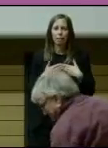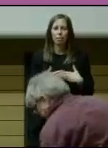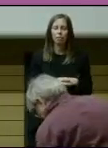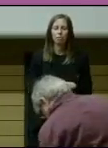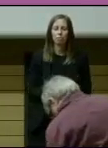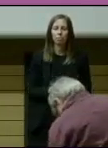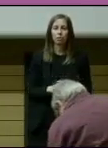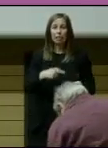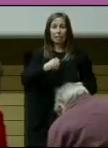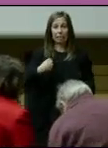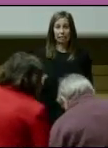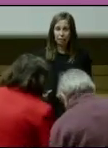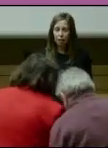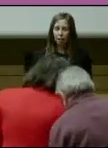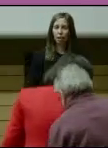Claro, China